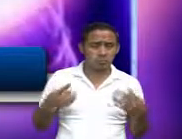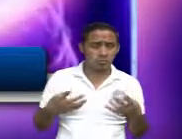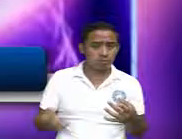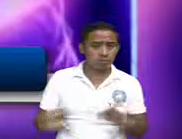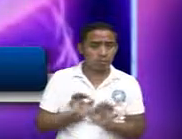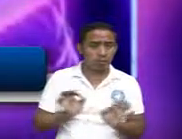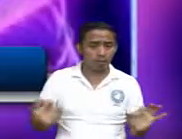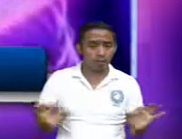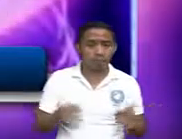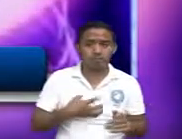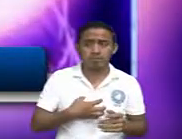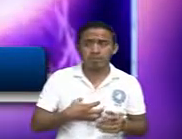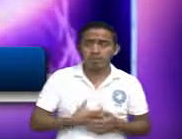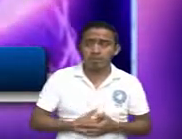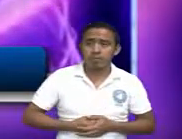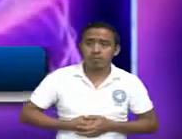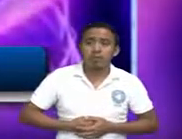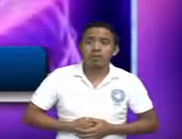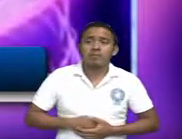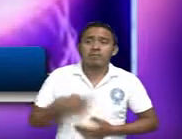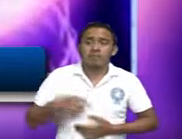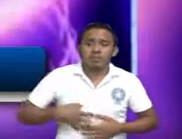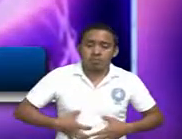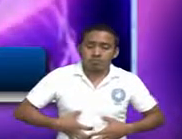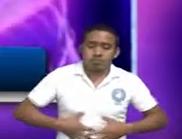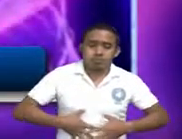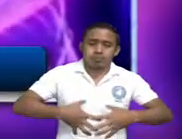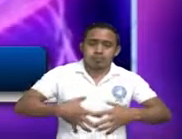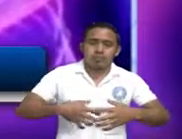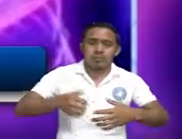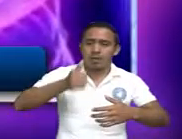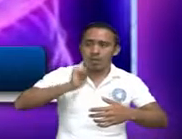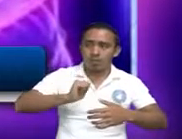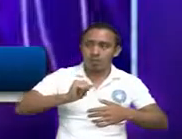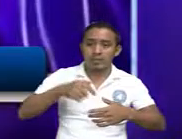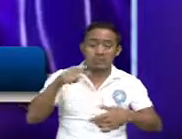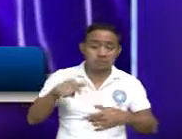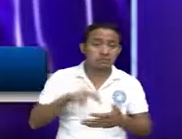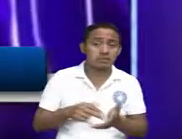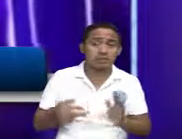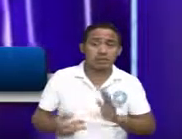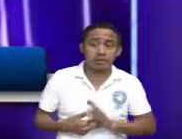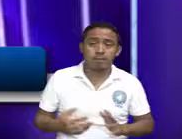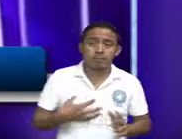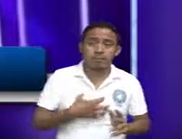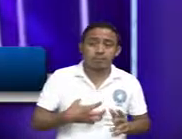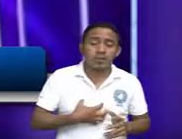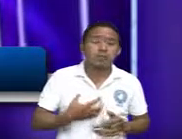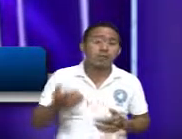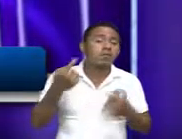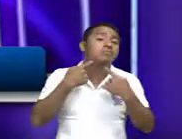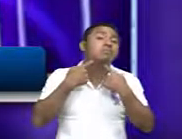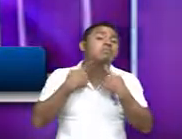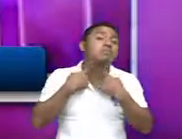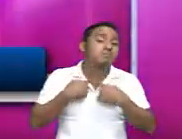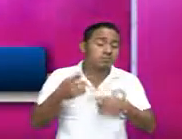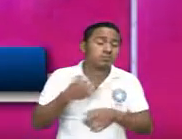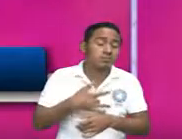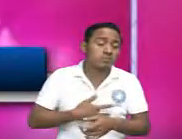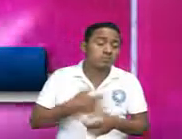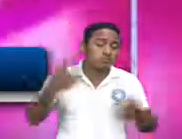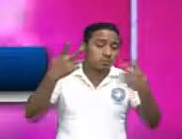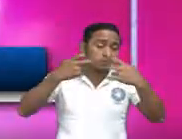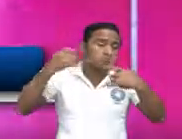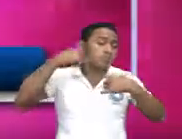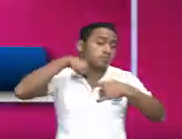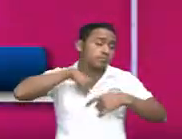tiene nada, y se le empieza a llenar el abdomen de un poco de agua, ese paciente se tiene que estudiar para diagnosticarle las varices esofágicas, entre otras